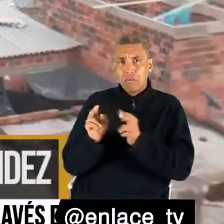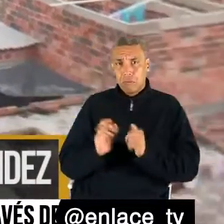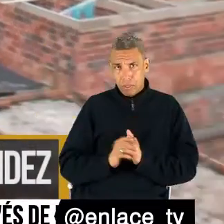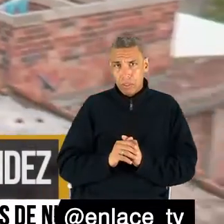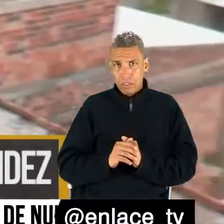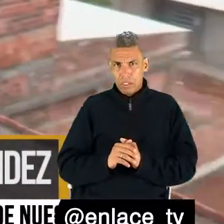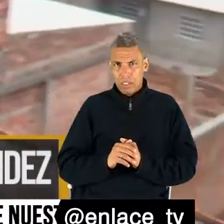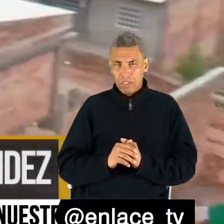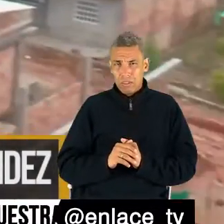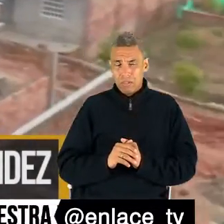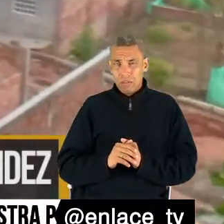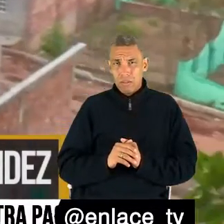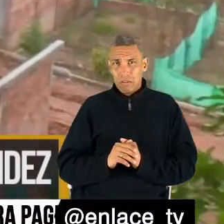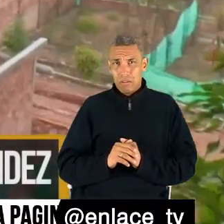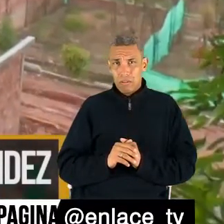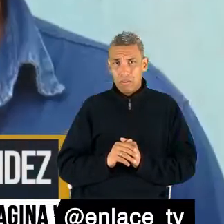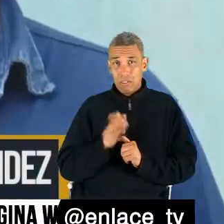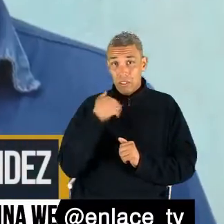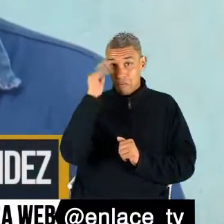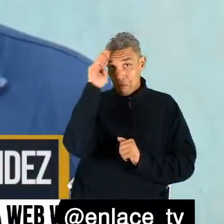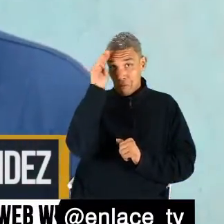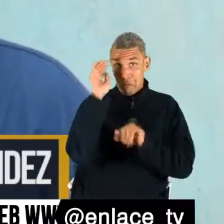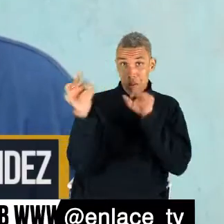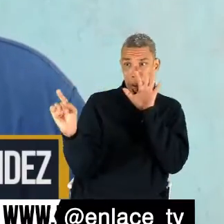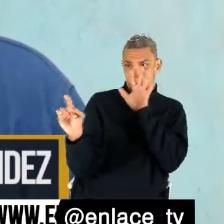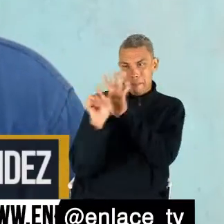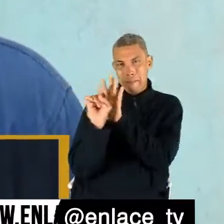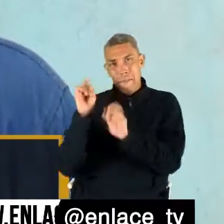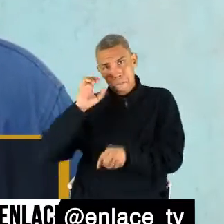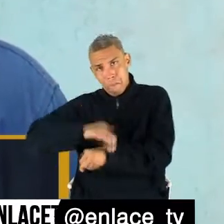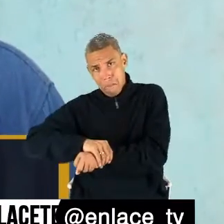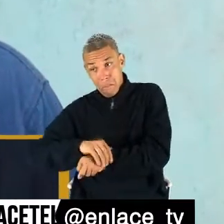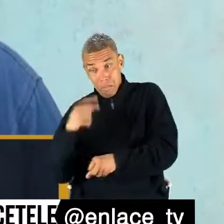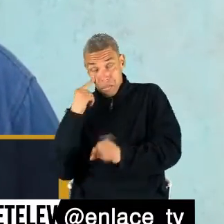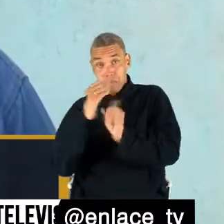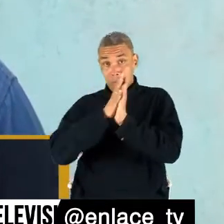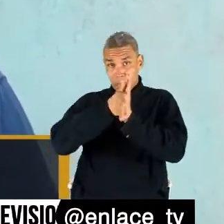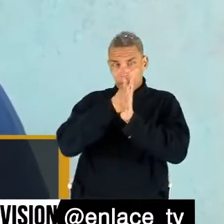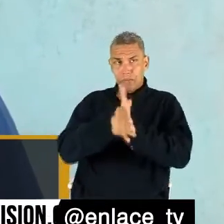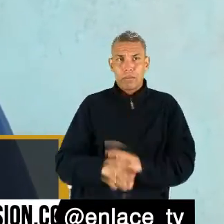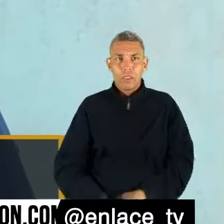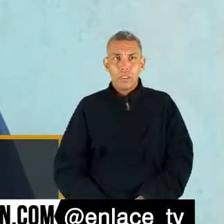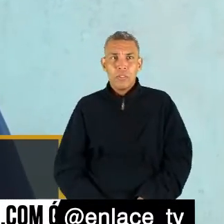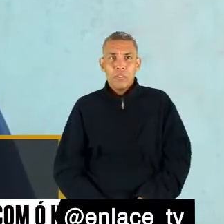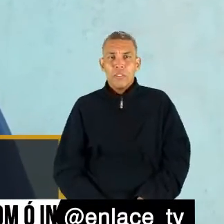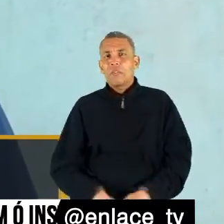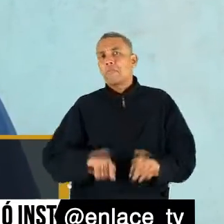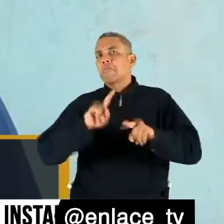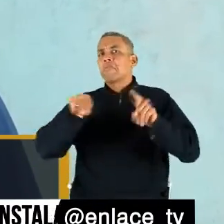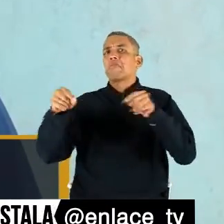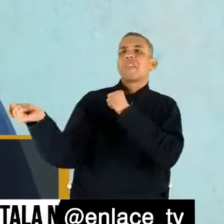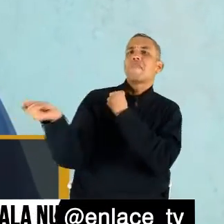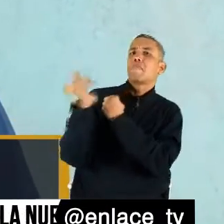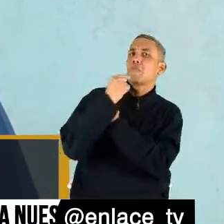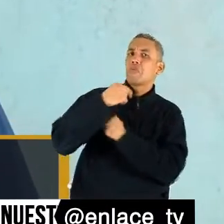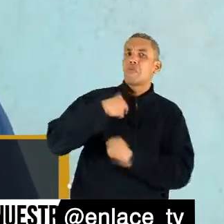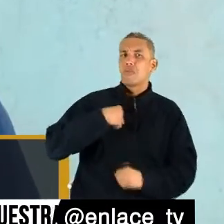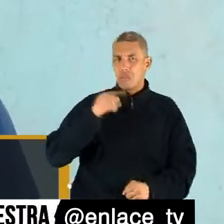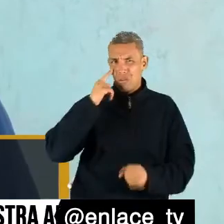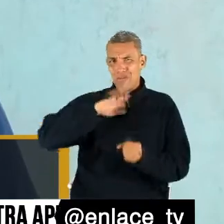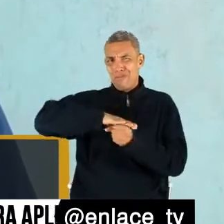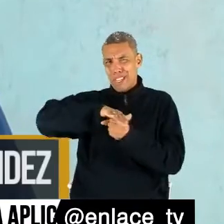el sector, pues allí tiene su domicilio. El cual pues me acusan de, era una persona que estaba melodeando el barrio